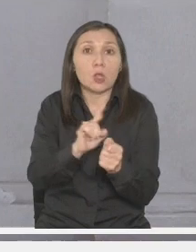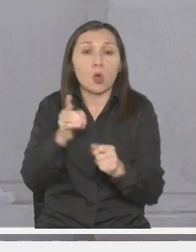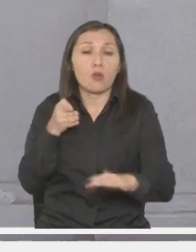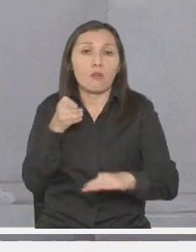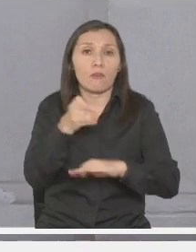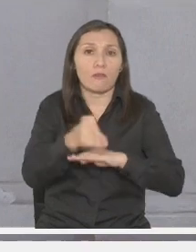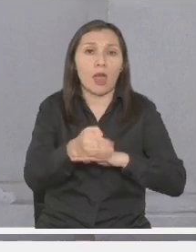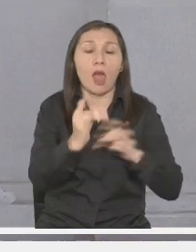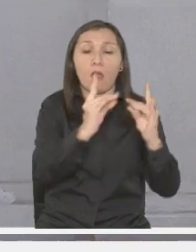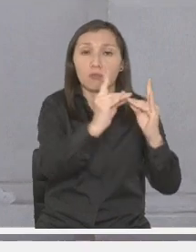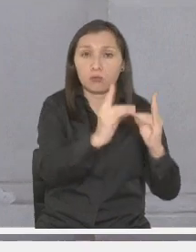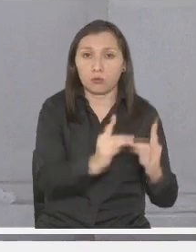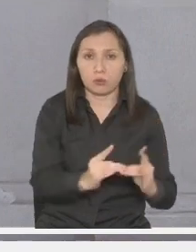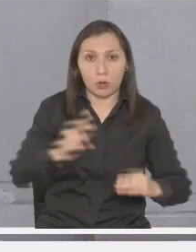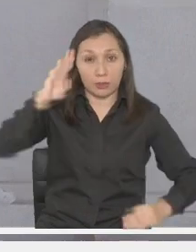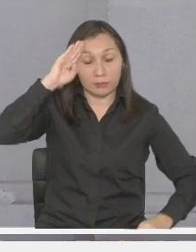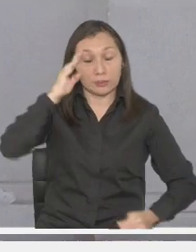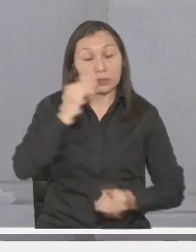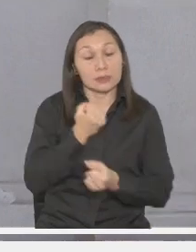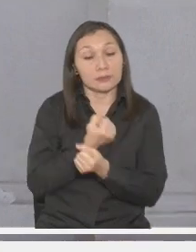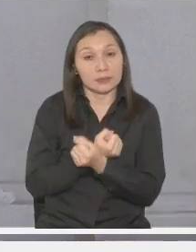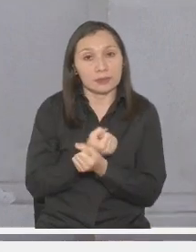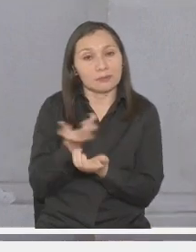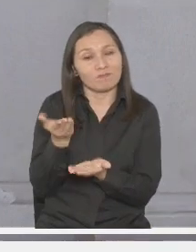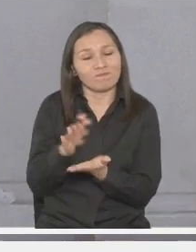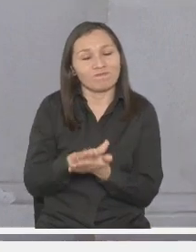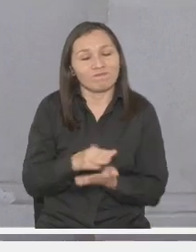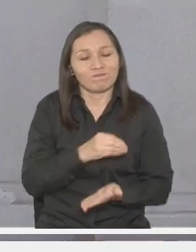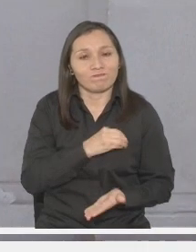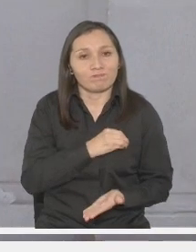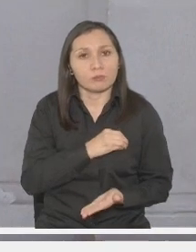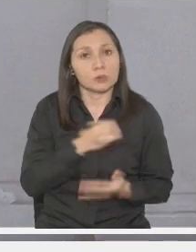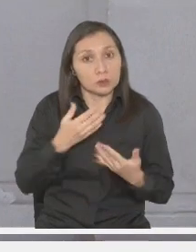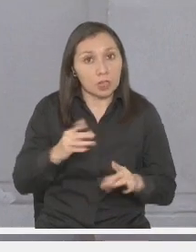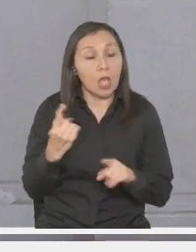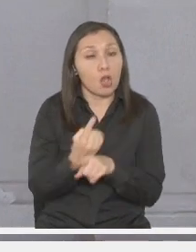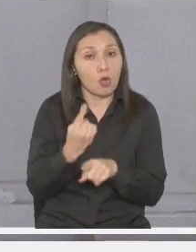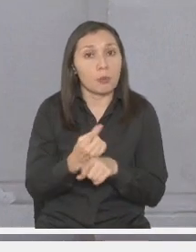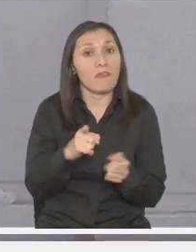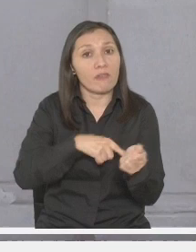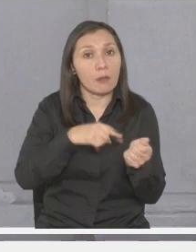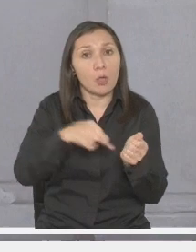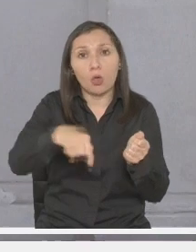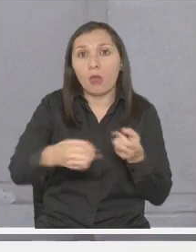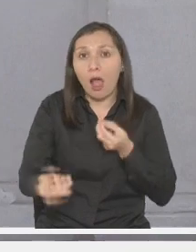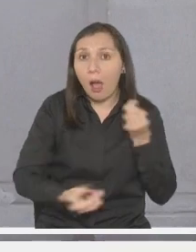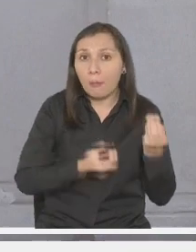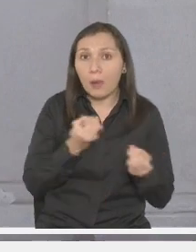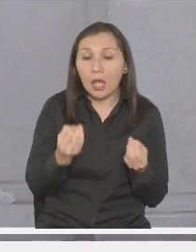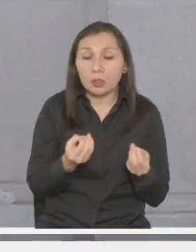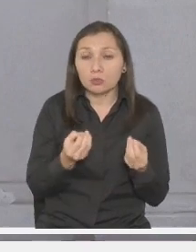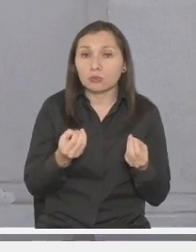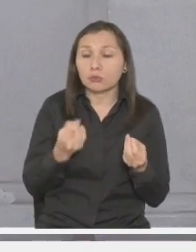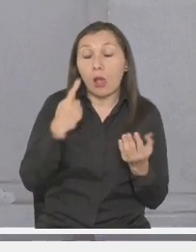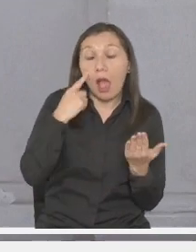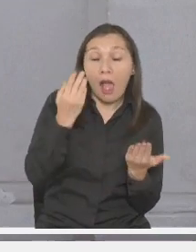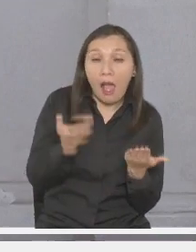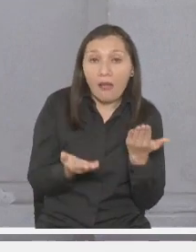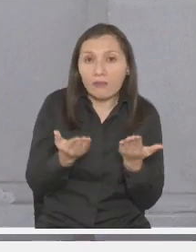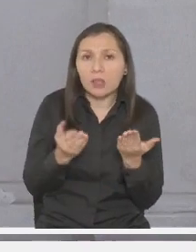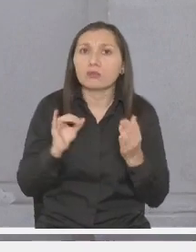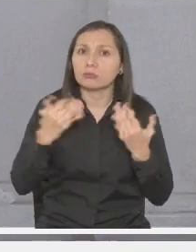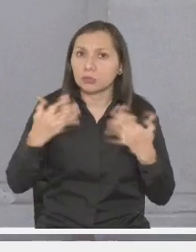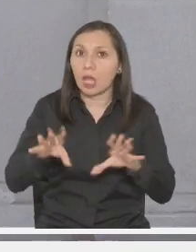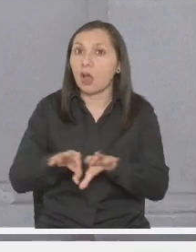la sargento finalmente y lamentablemente fallecida. Quería saber si es que se conversó con la familia hoy, qué se pasó con eso, se está evaluando todavía o ya